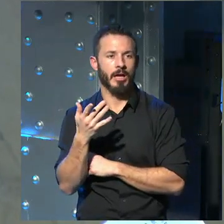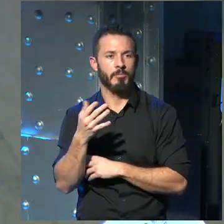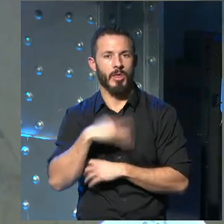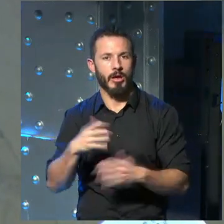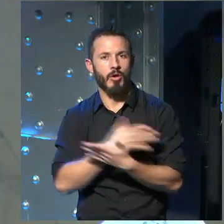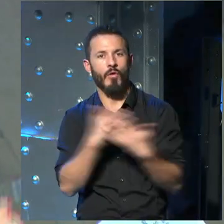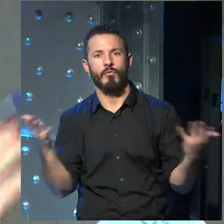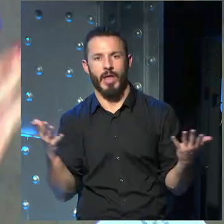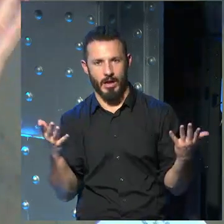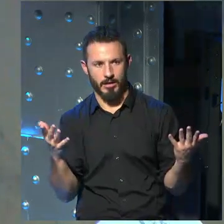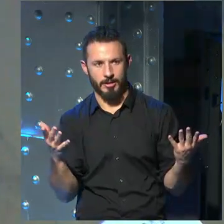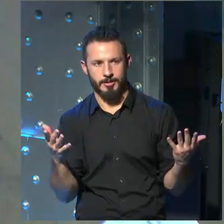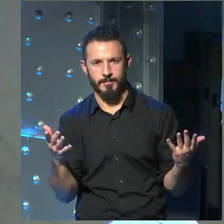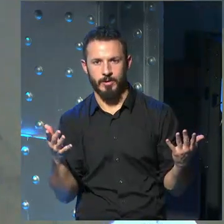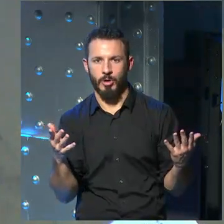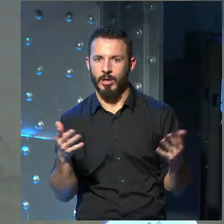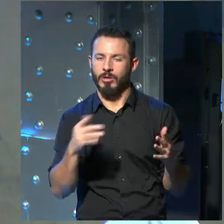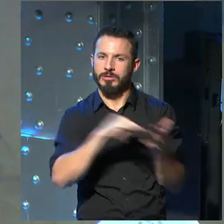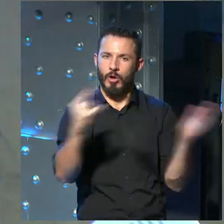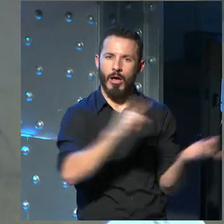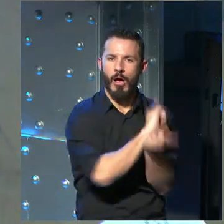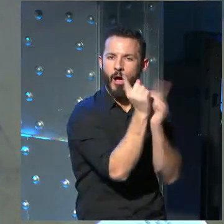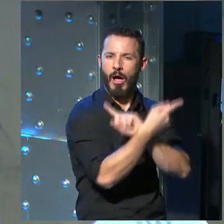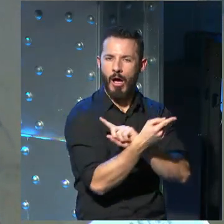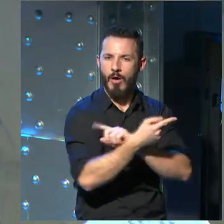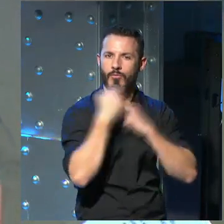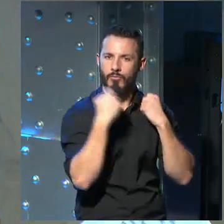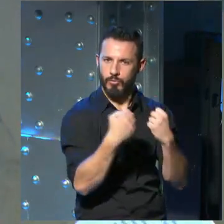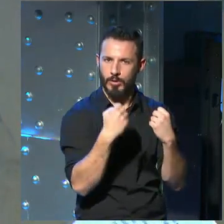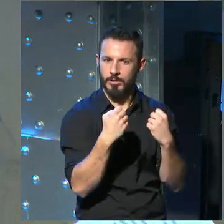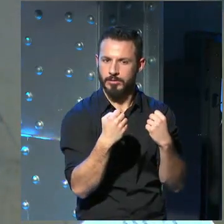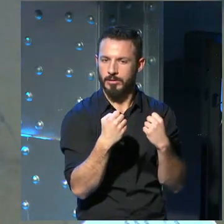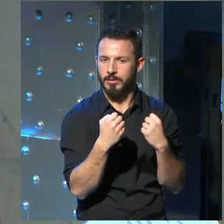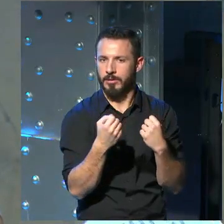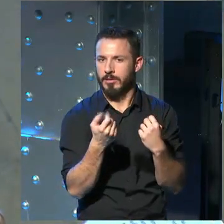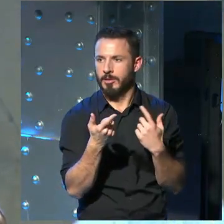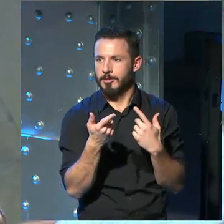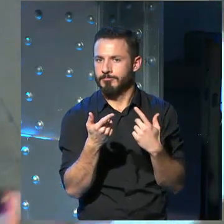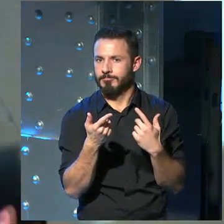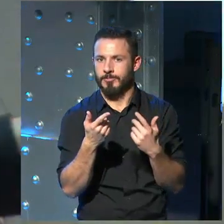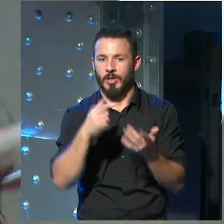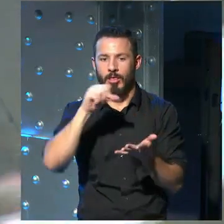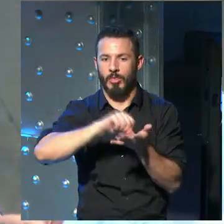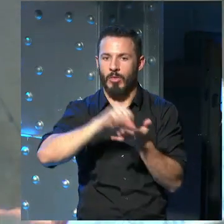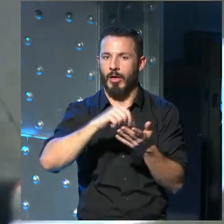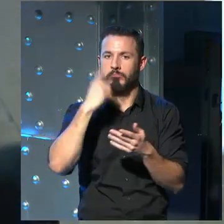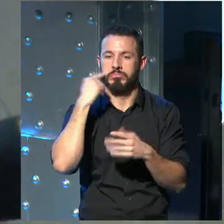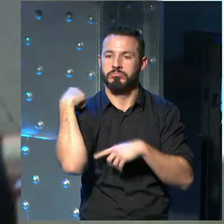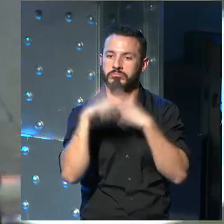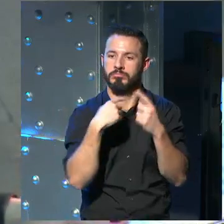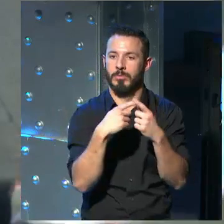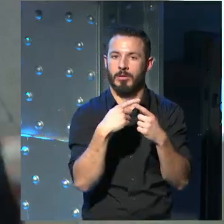en en estos cambios tecnológicos tan brutales que nos van a borrar del panorama lo que es una ciudad habitual,